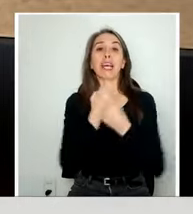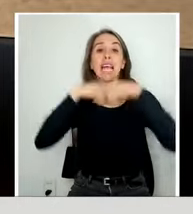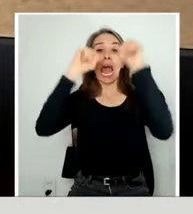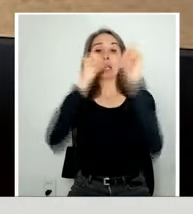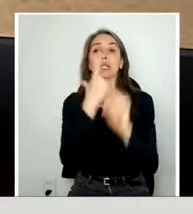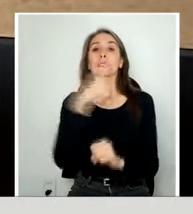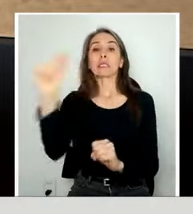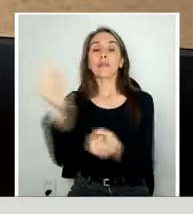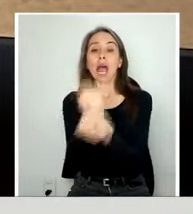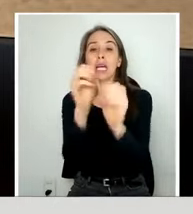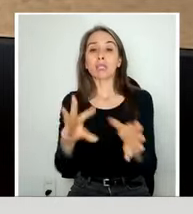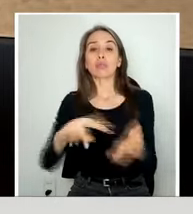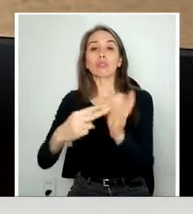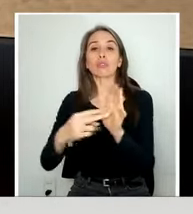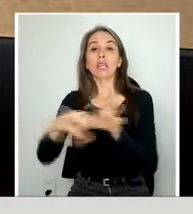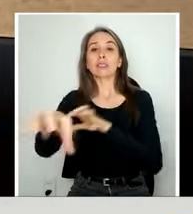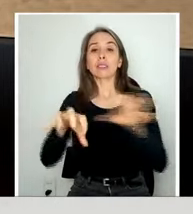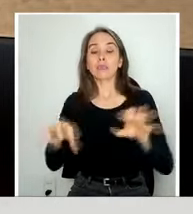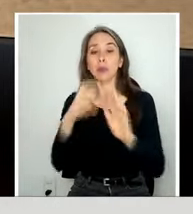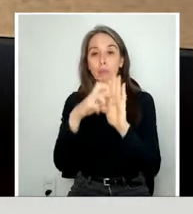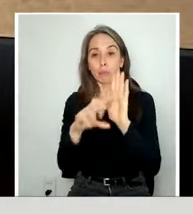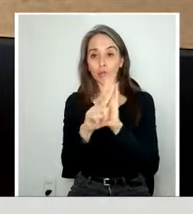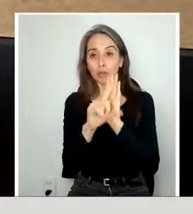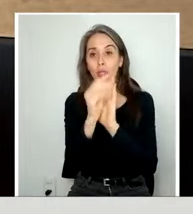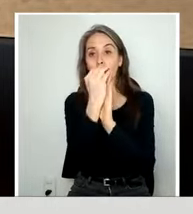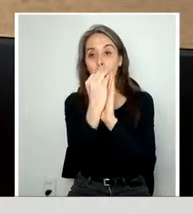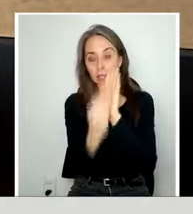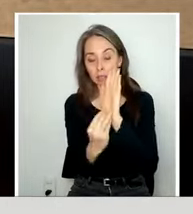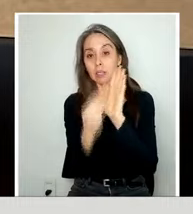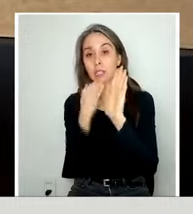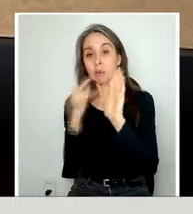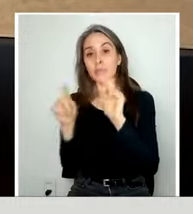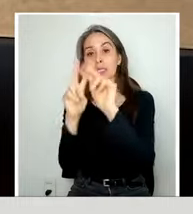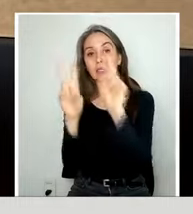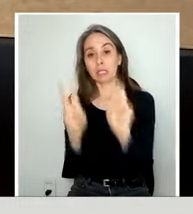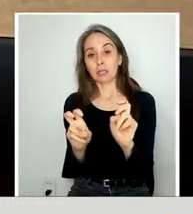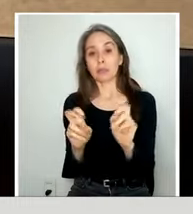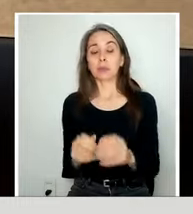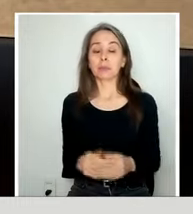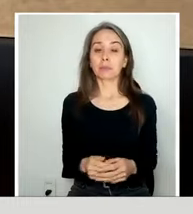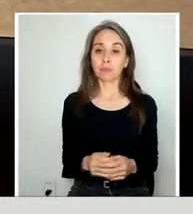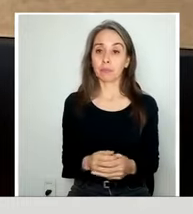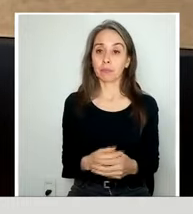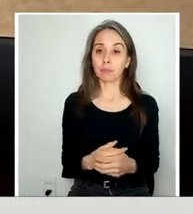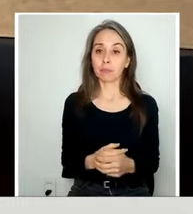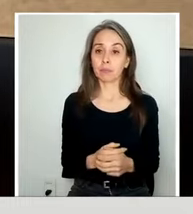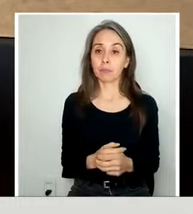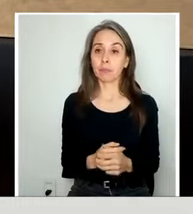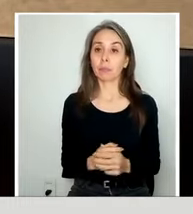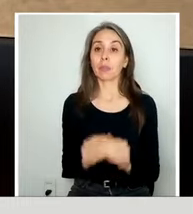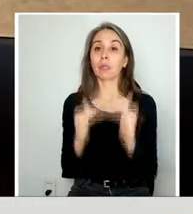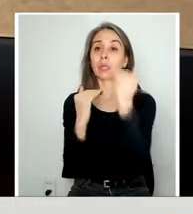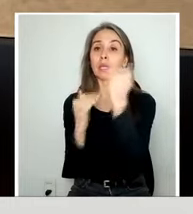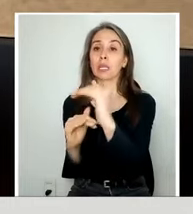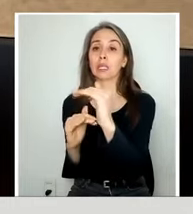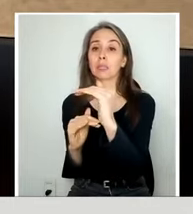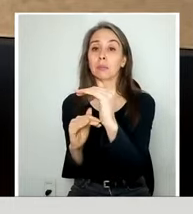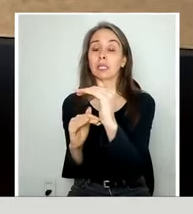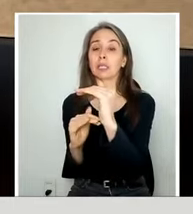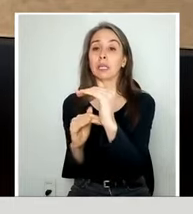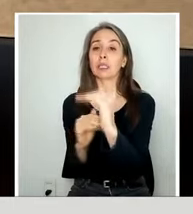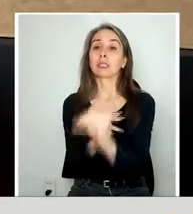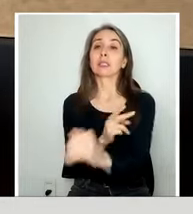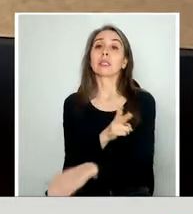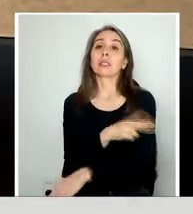por eso este proyecto de ley también lo aborda y limita la renuncia a los comités o partidos